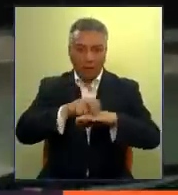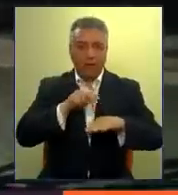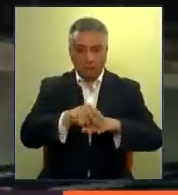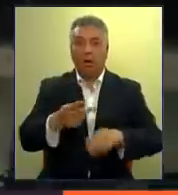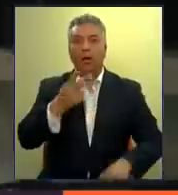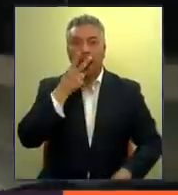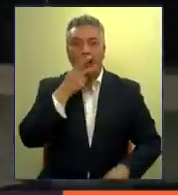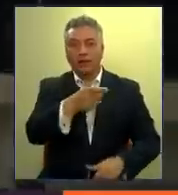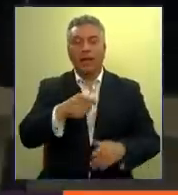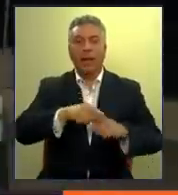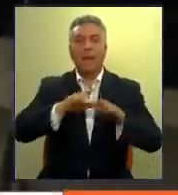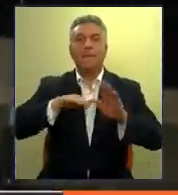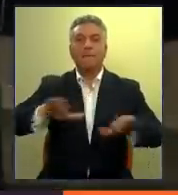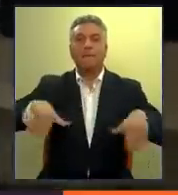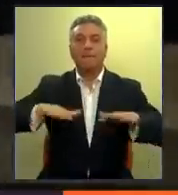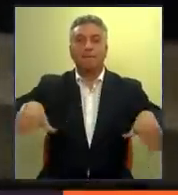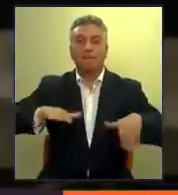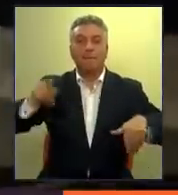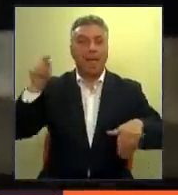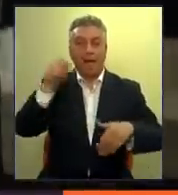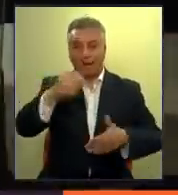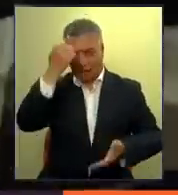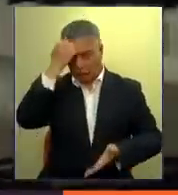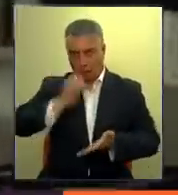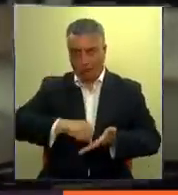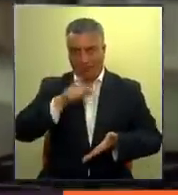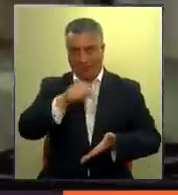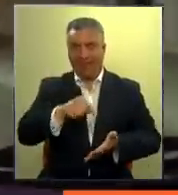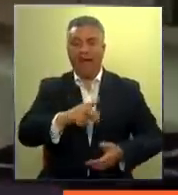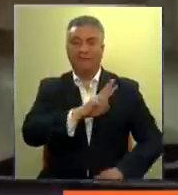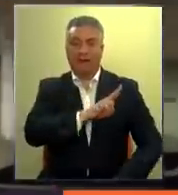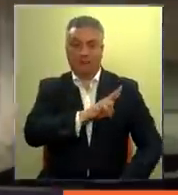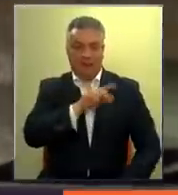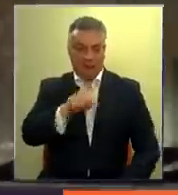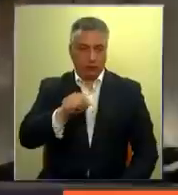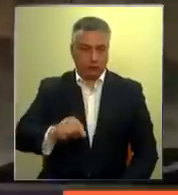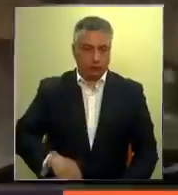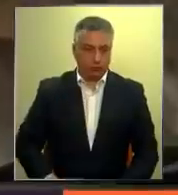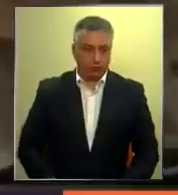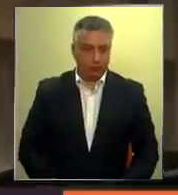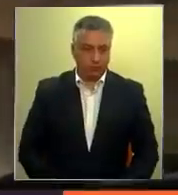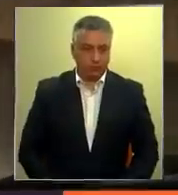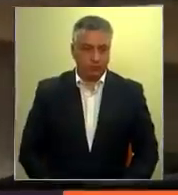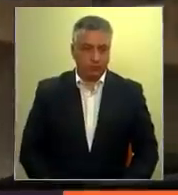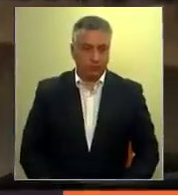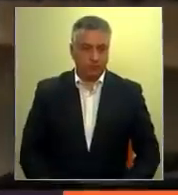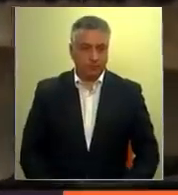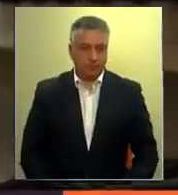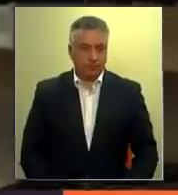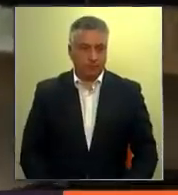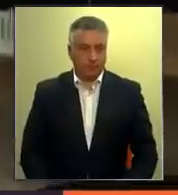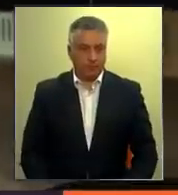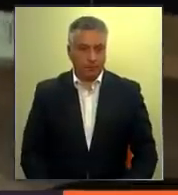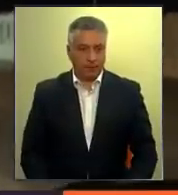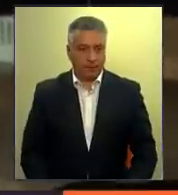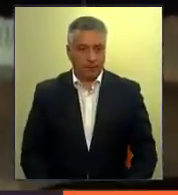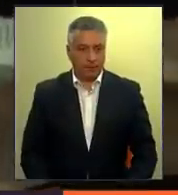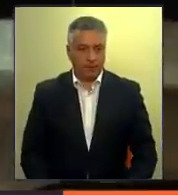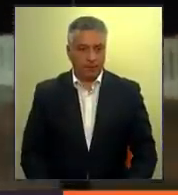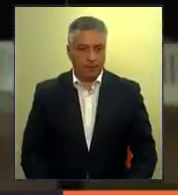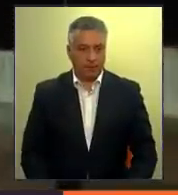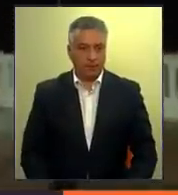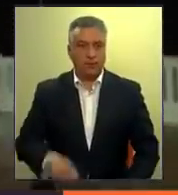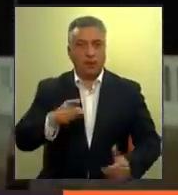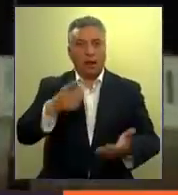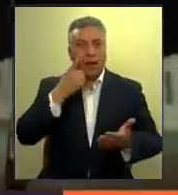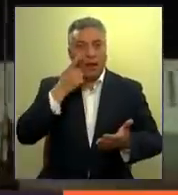Torpederas. Vamos a efectuar una verificación, que no se encuentre persona en el sector, y si se encuentran vamos a